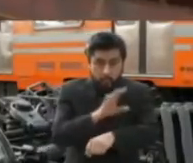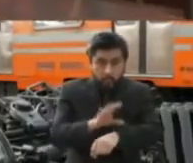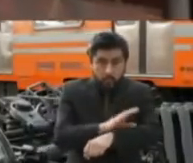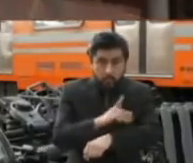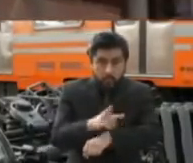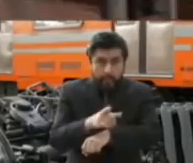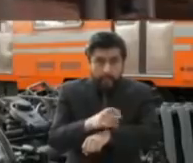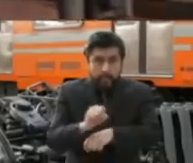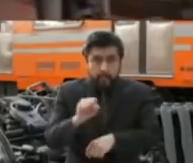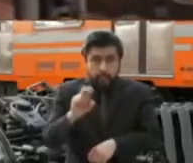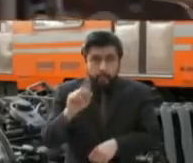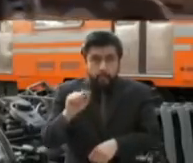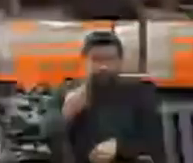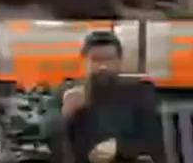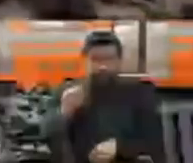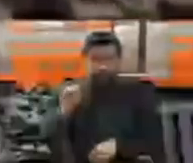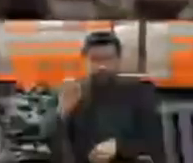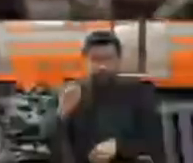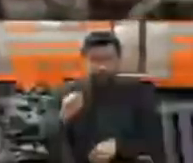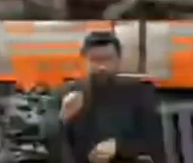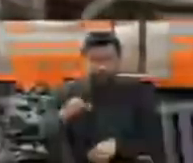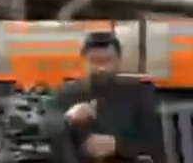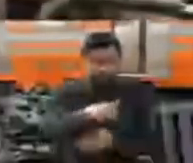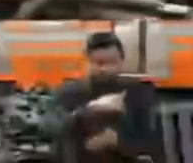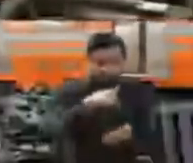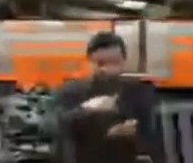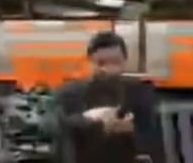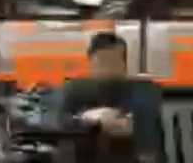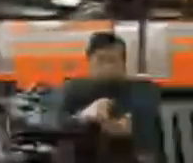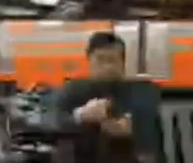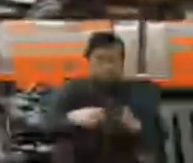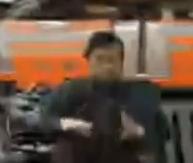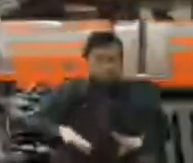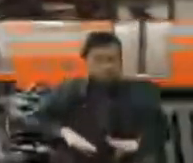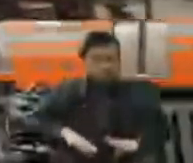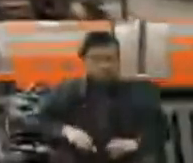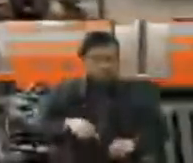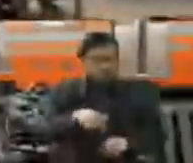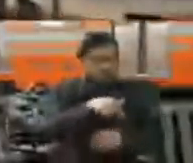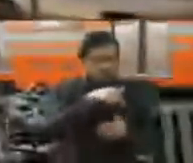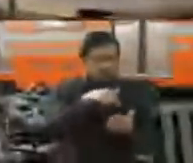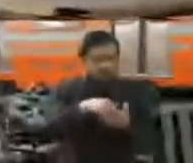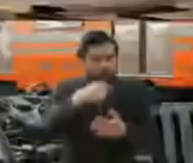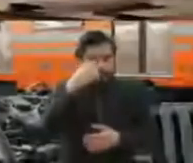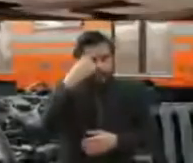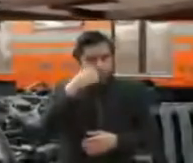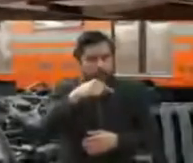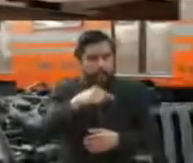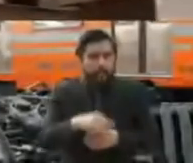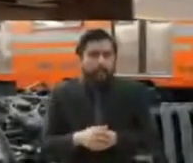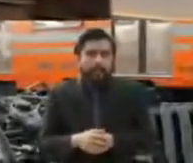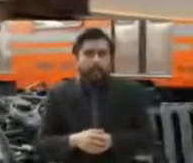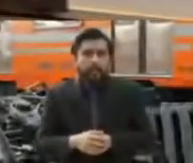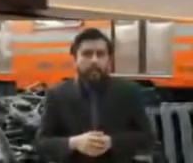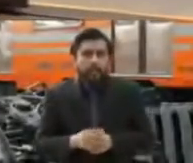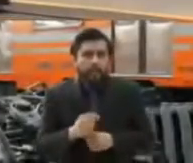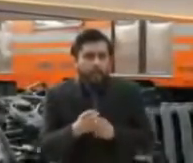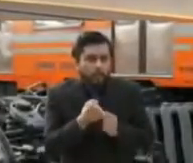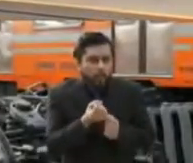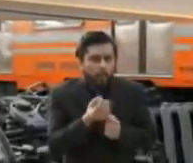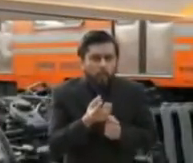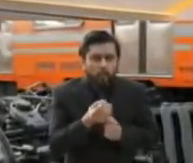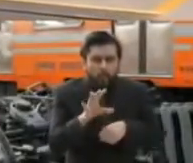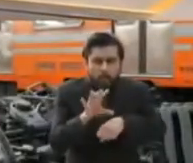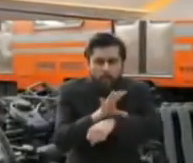Una subestación que tiene la característica de lo que sería una subestación para dotar de energía